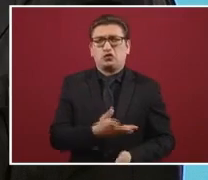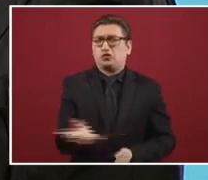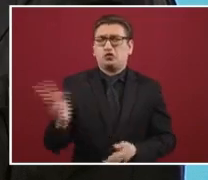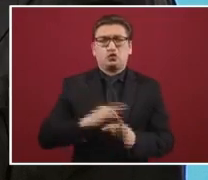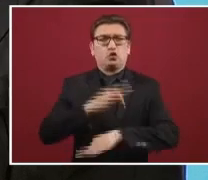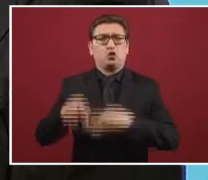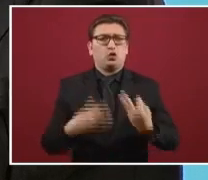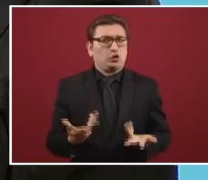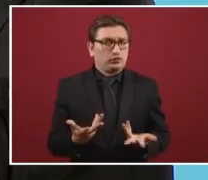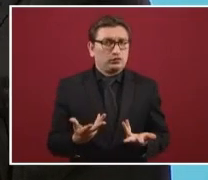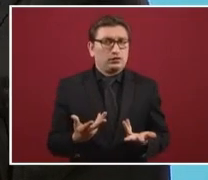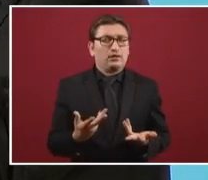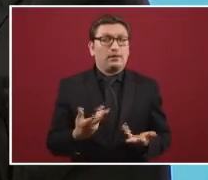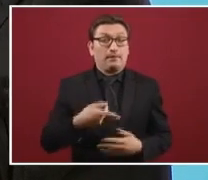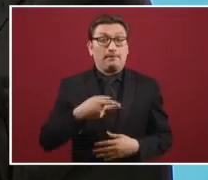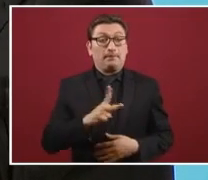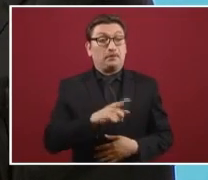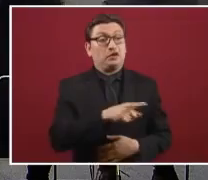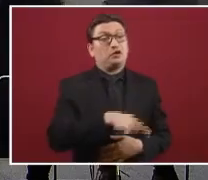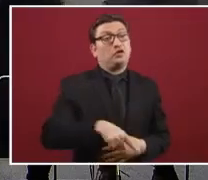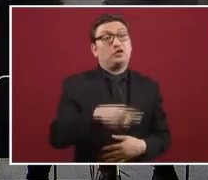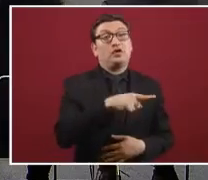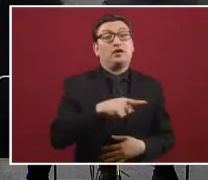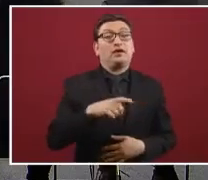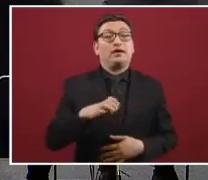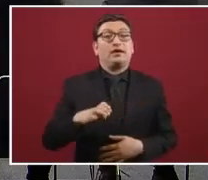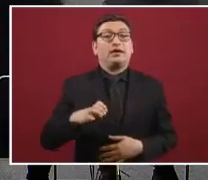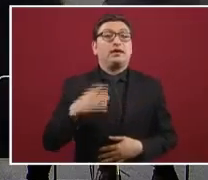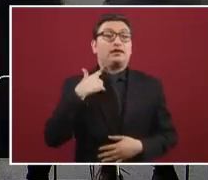y los hijos predilectos del régimen